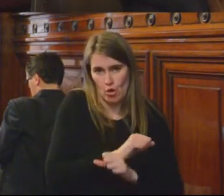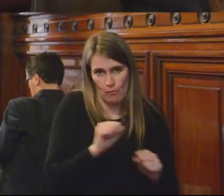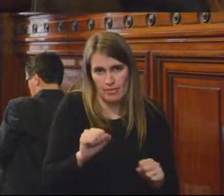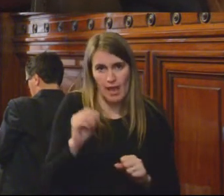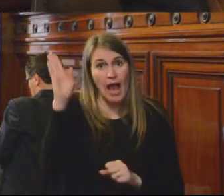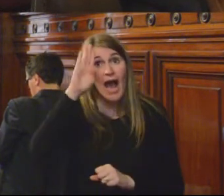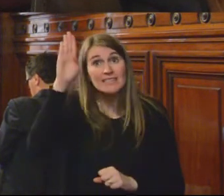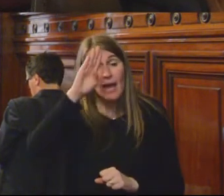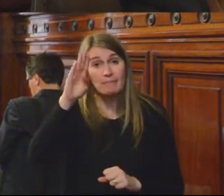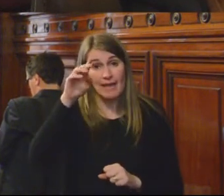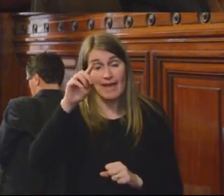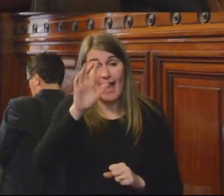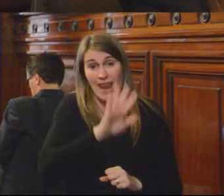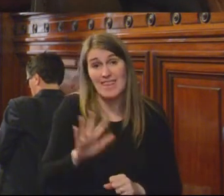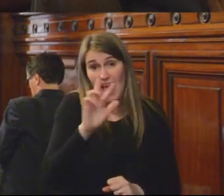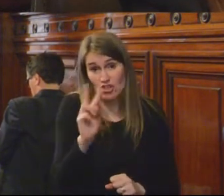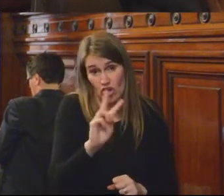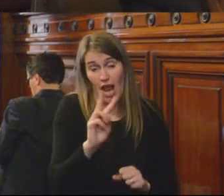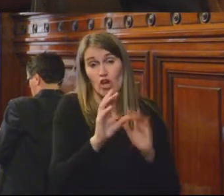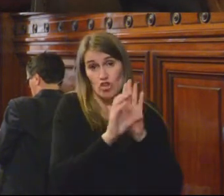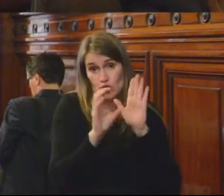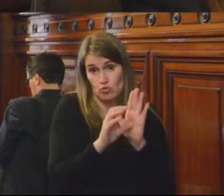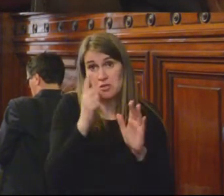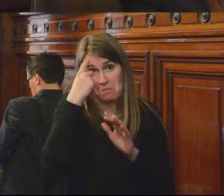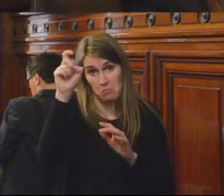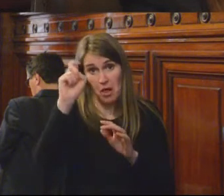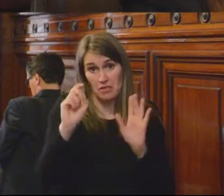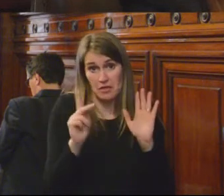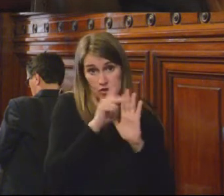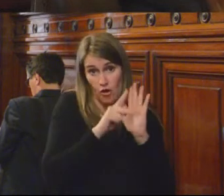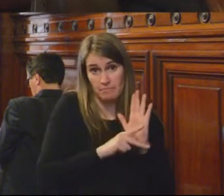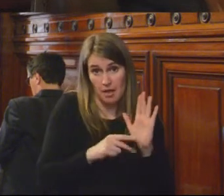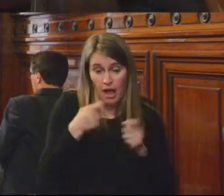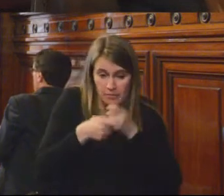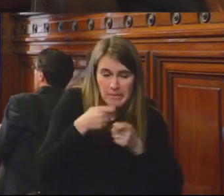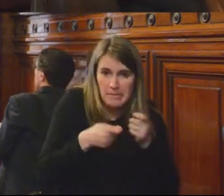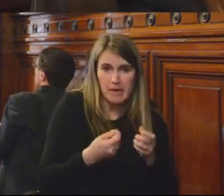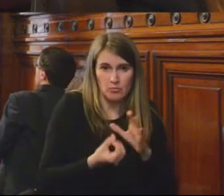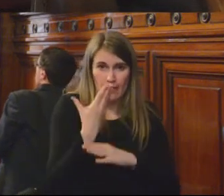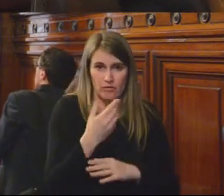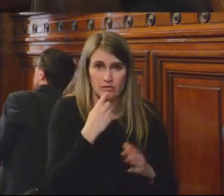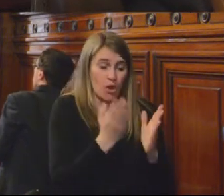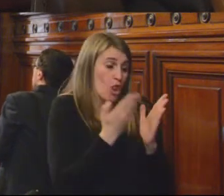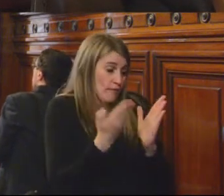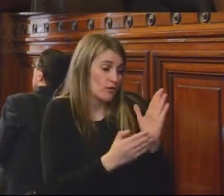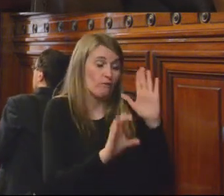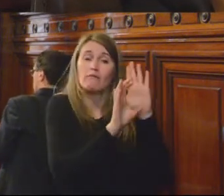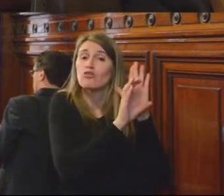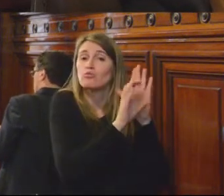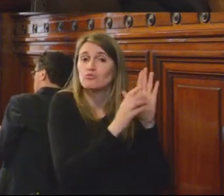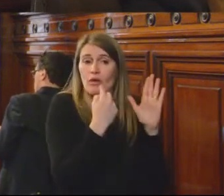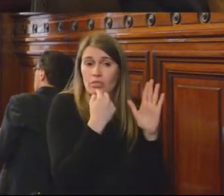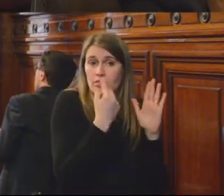Nacional Constituyente. Y eso no lo inventamos nosotros, comisionado. Eso lo dicen los libros y la doctrina